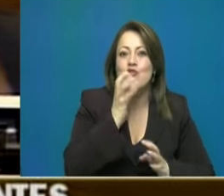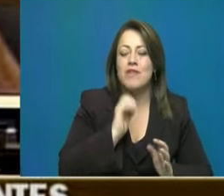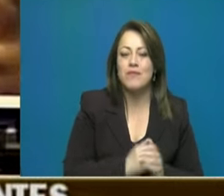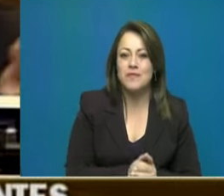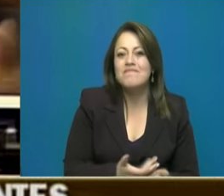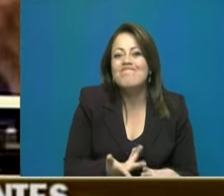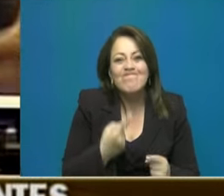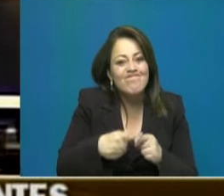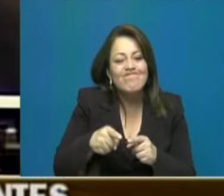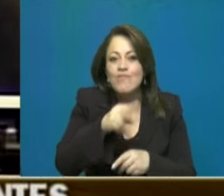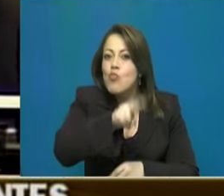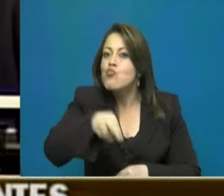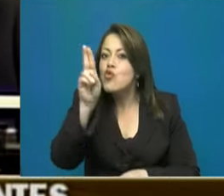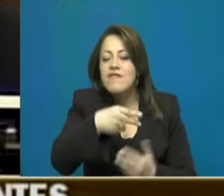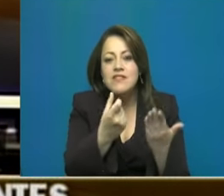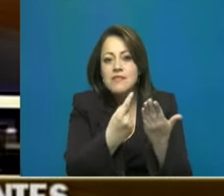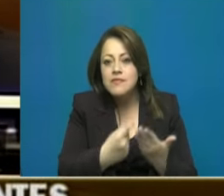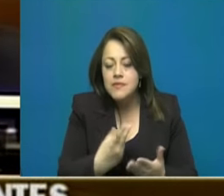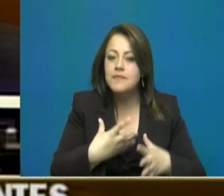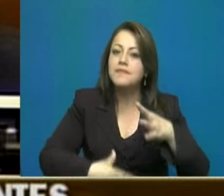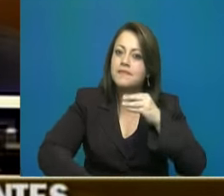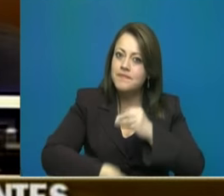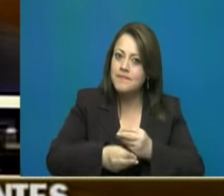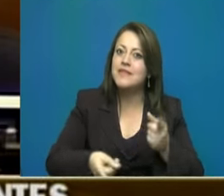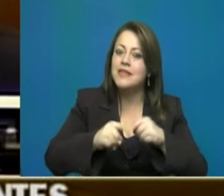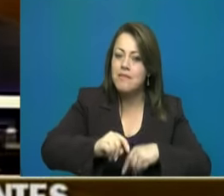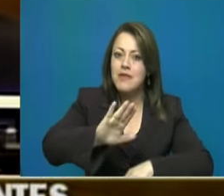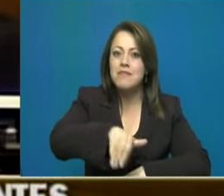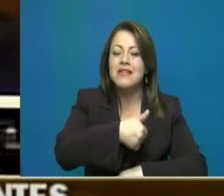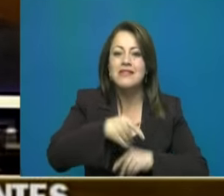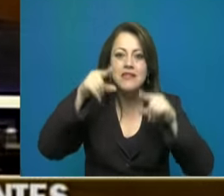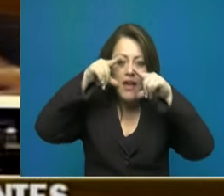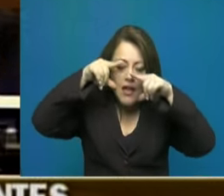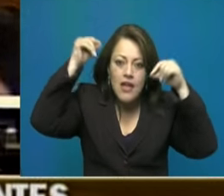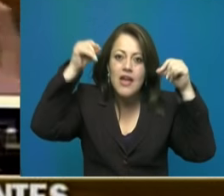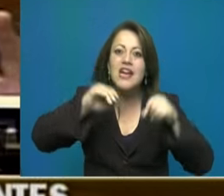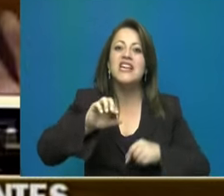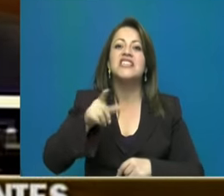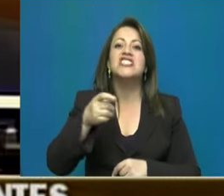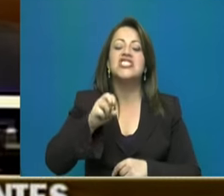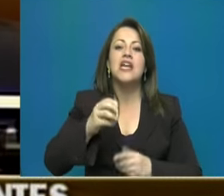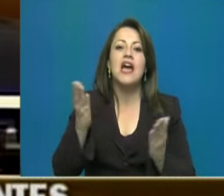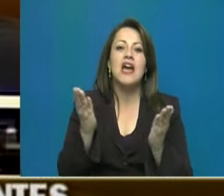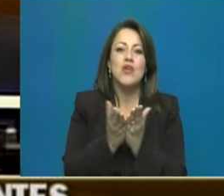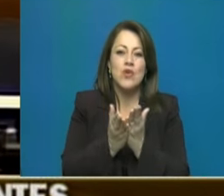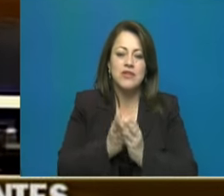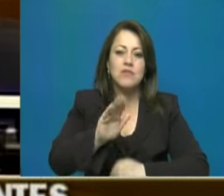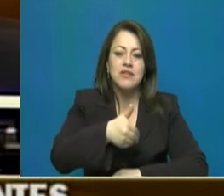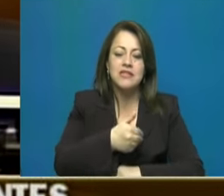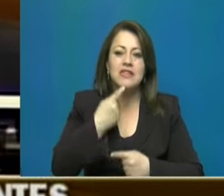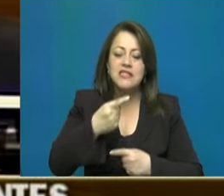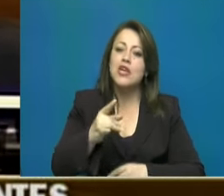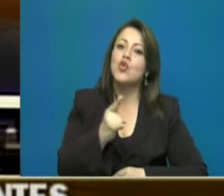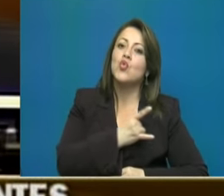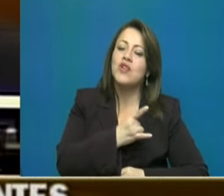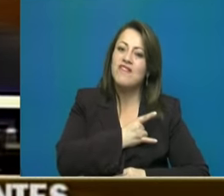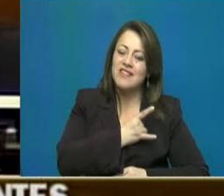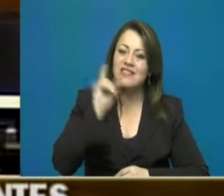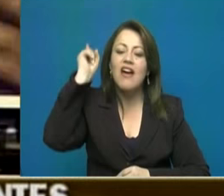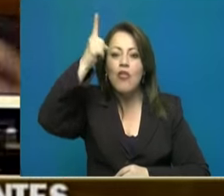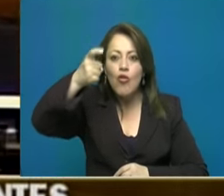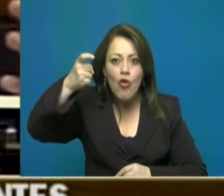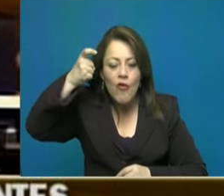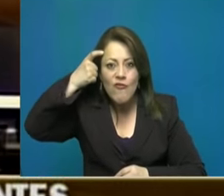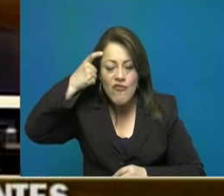terminar, hubo un pronunciamiento por parte de la ministra de Educación, Gina Parodi, que me dejó muy preocupado frente a las universidades públicas de nuestro